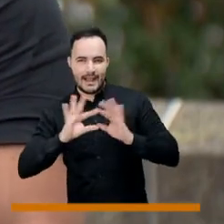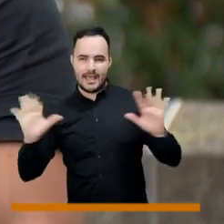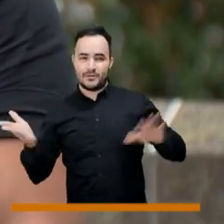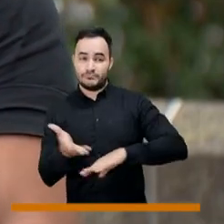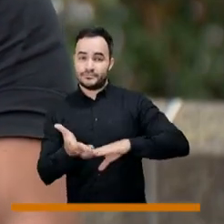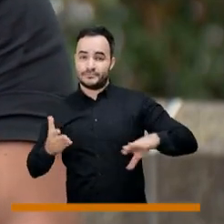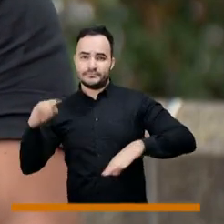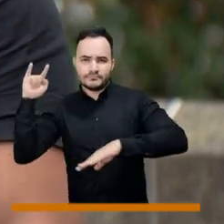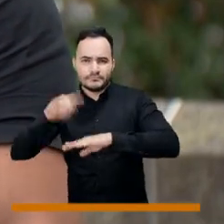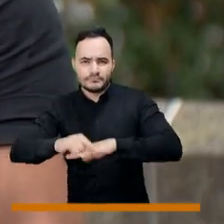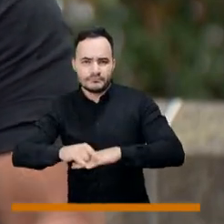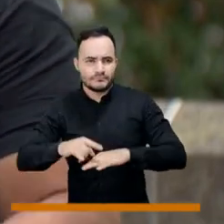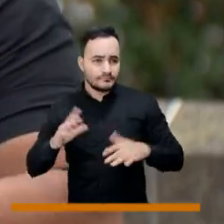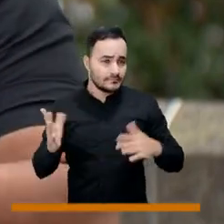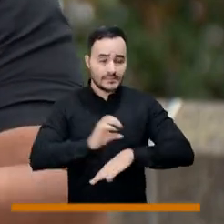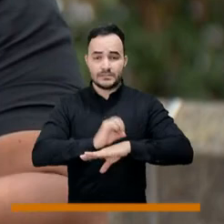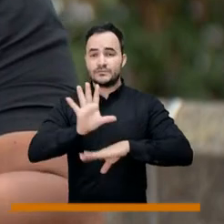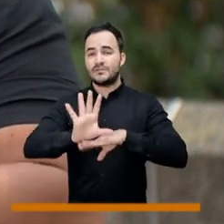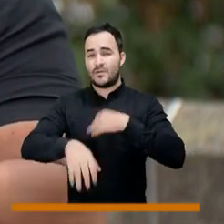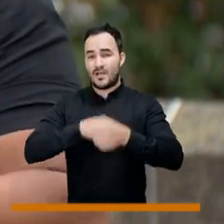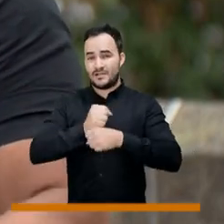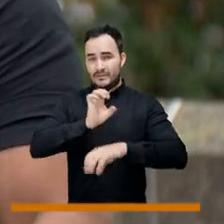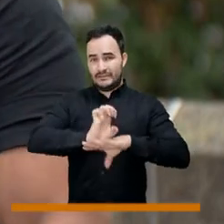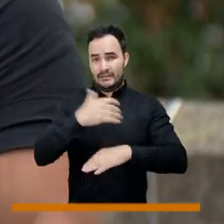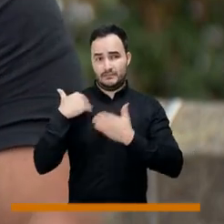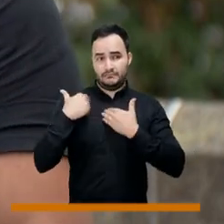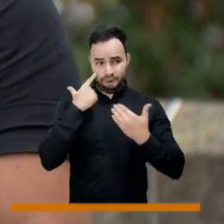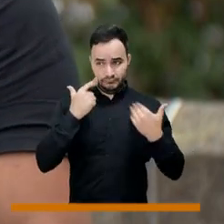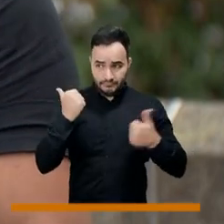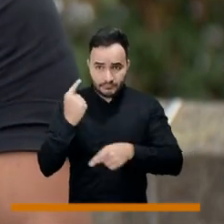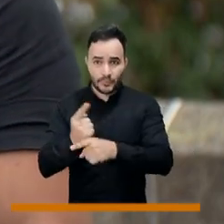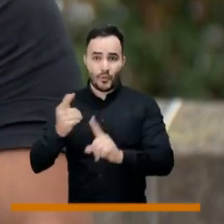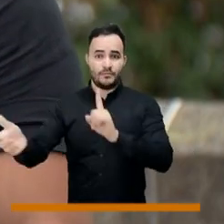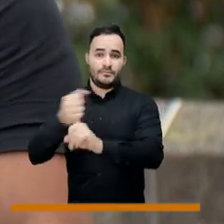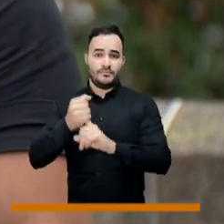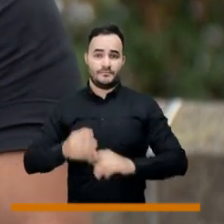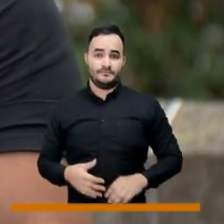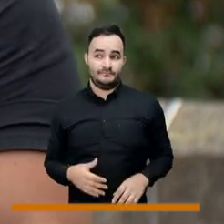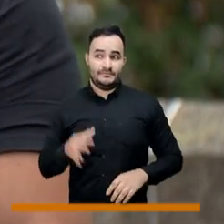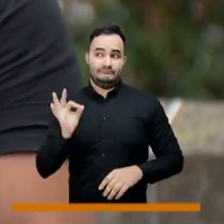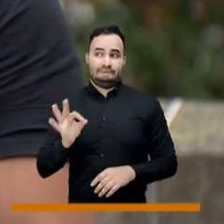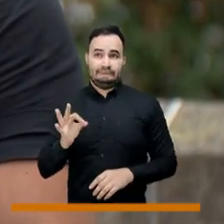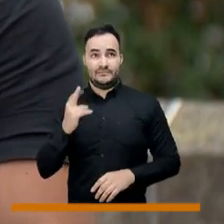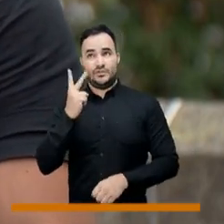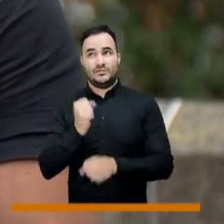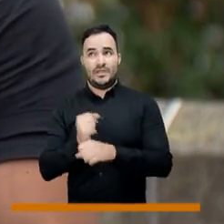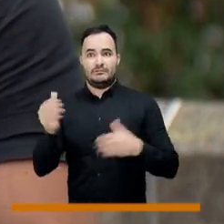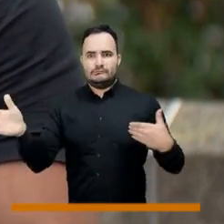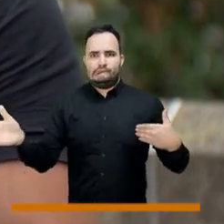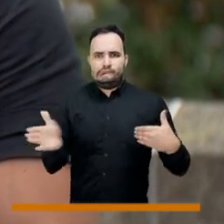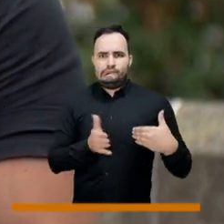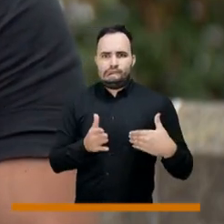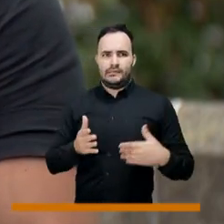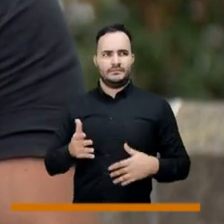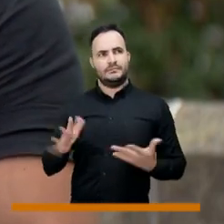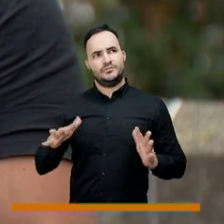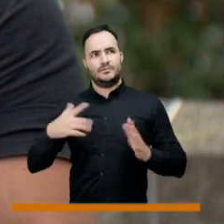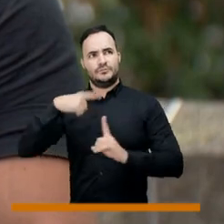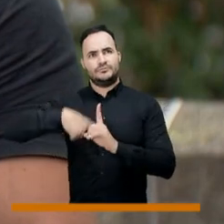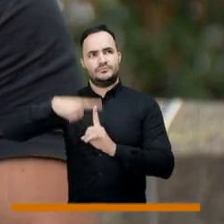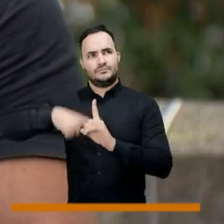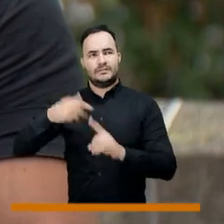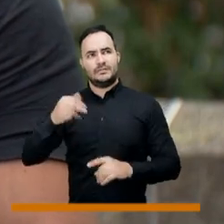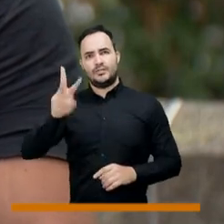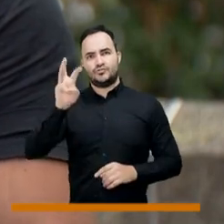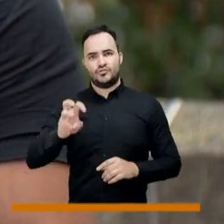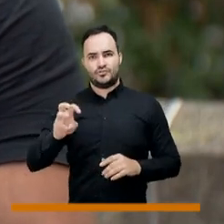estaremos ejerciendo ese control político sobre Buen Comienzo para que se ponga juicioso. Solamente le restan menos de dos años, le restan casi